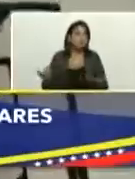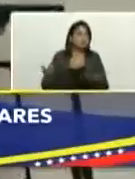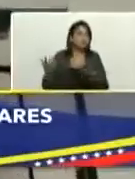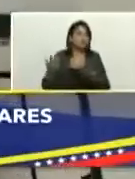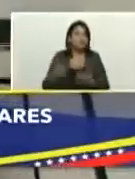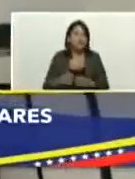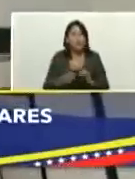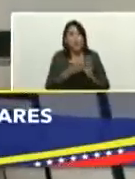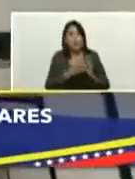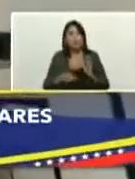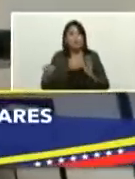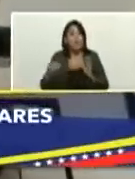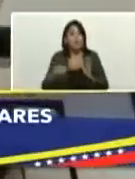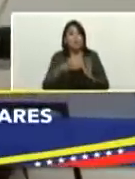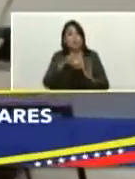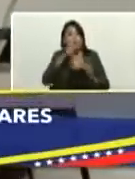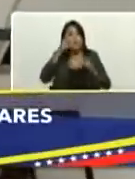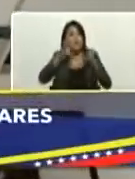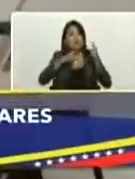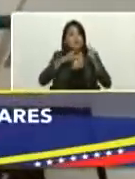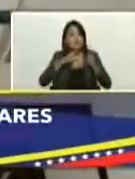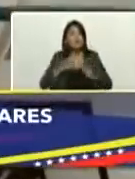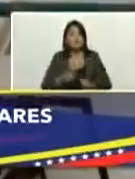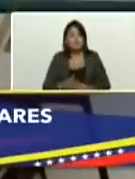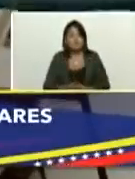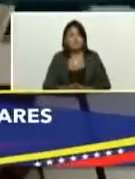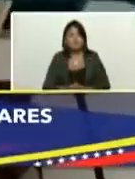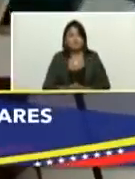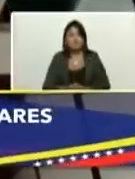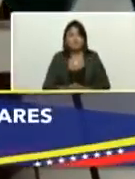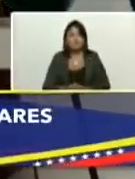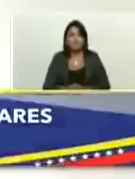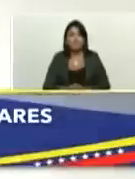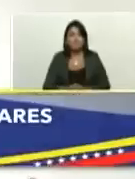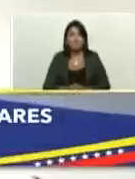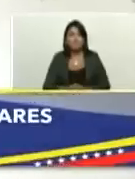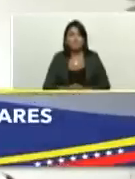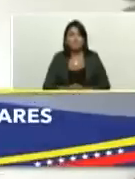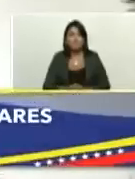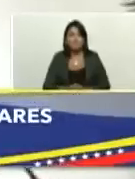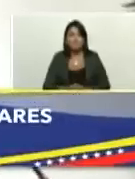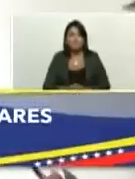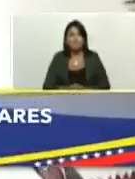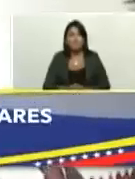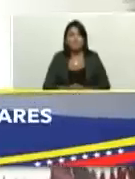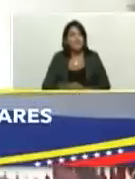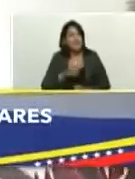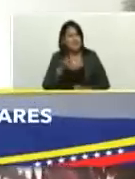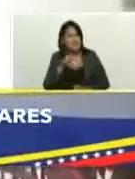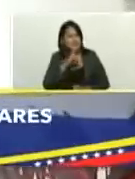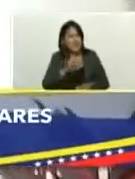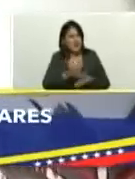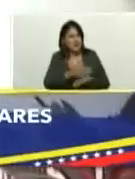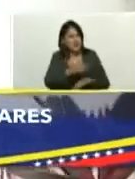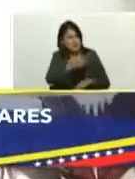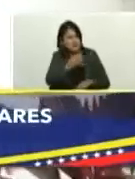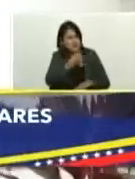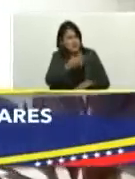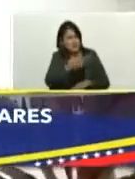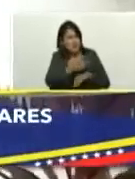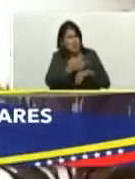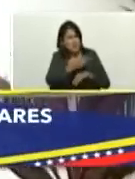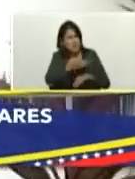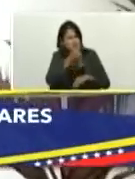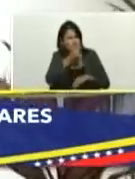legado del comandante Chávez. Yo quería aunar en lo que estaba diciendo el compañero gobernador Ángel Marcano. Esta zona